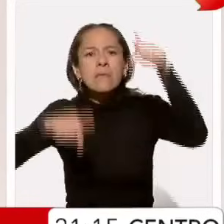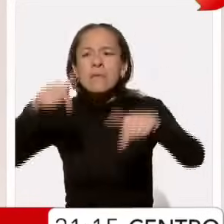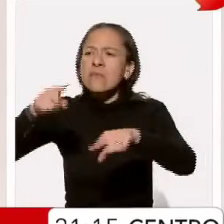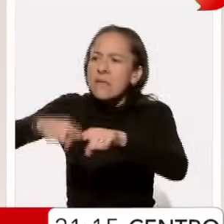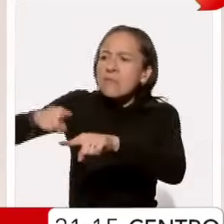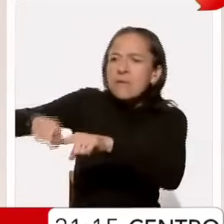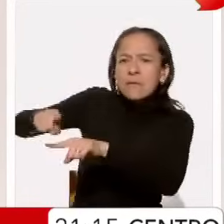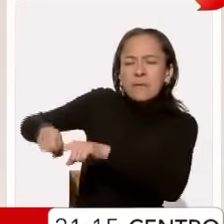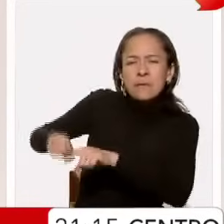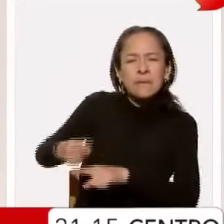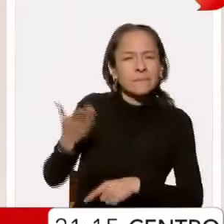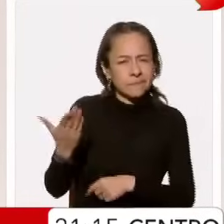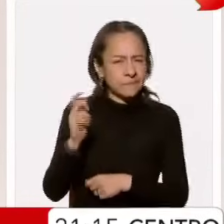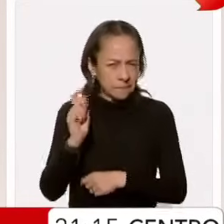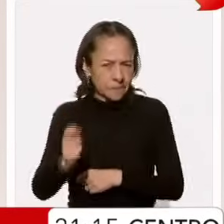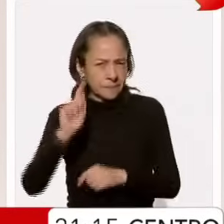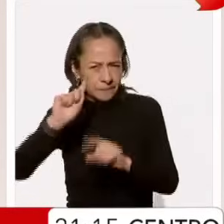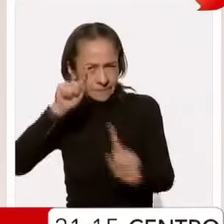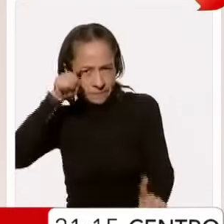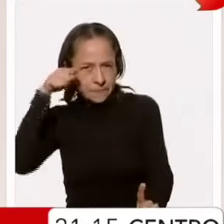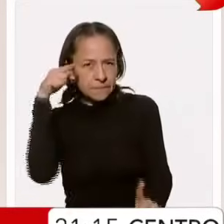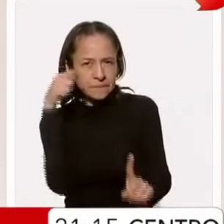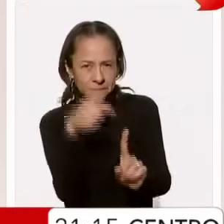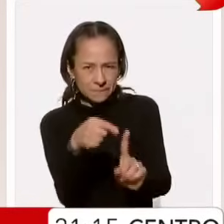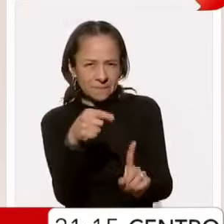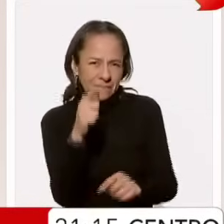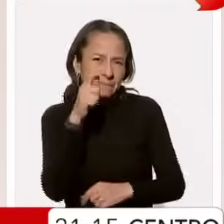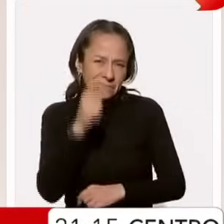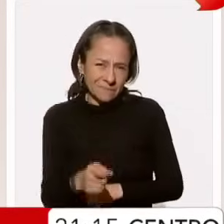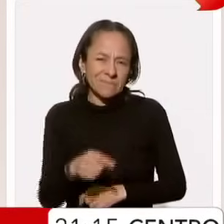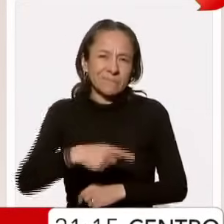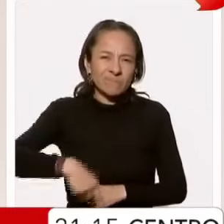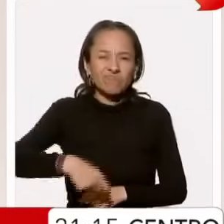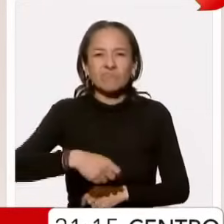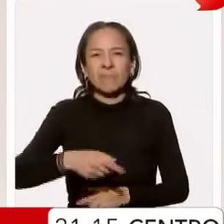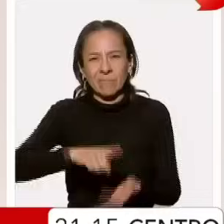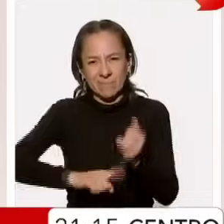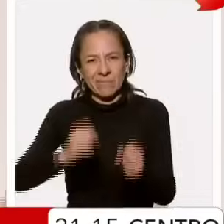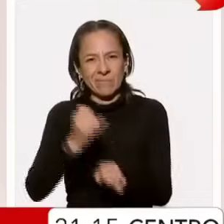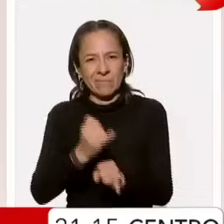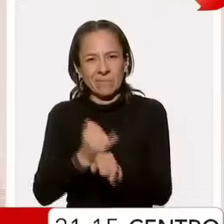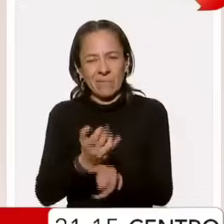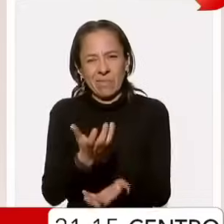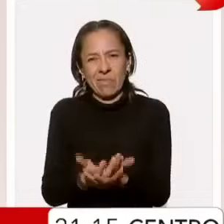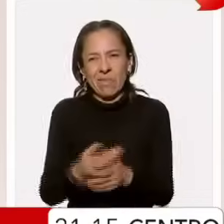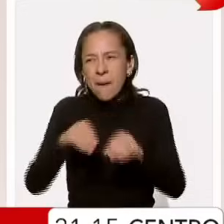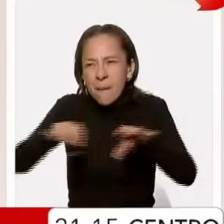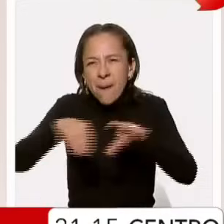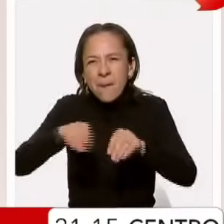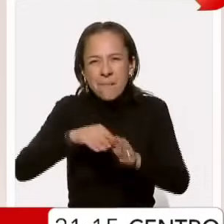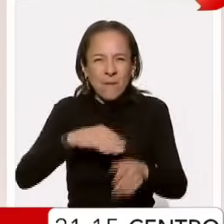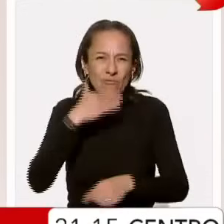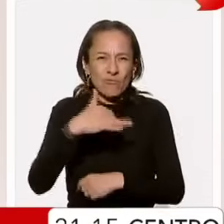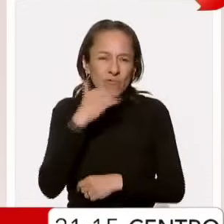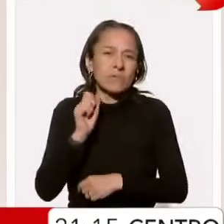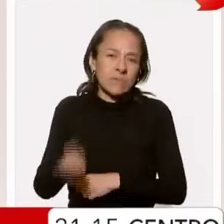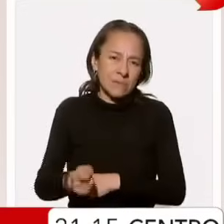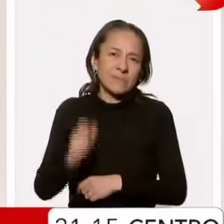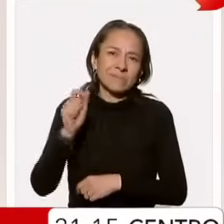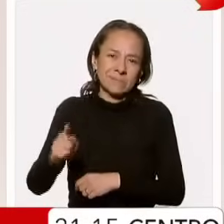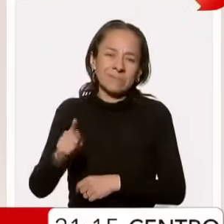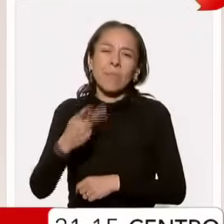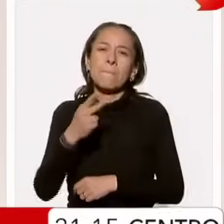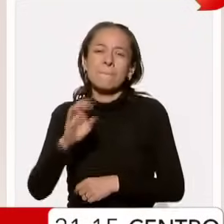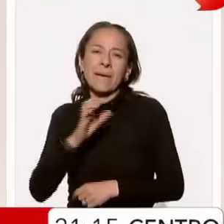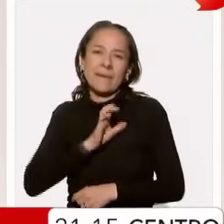Y ciertamente uno de los objetivos centrales de las campañas negras en Internet es la candidata presidencial de la coalición Sigamos